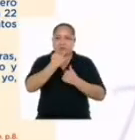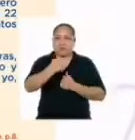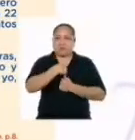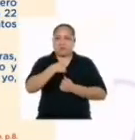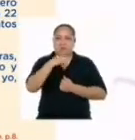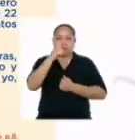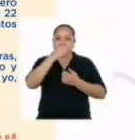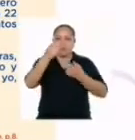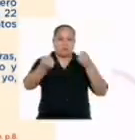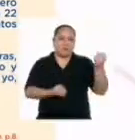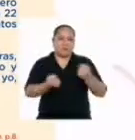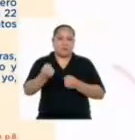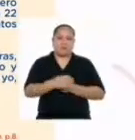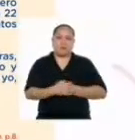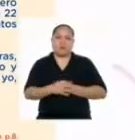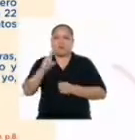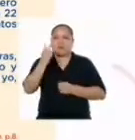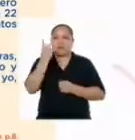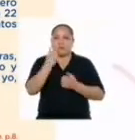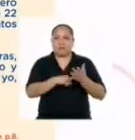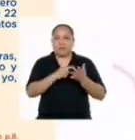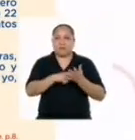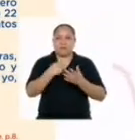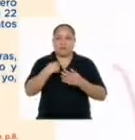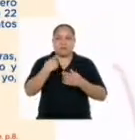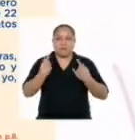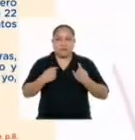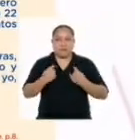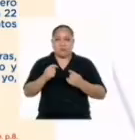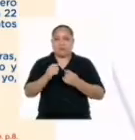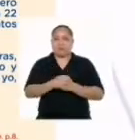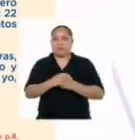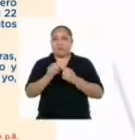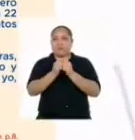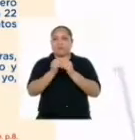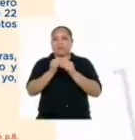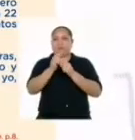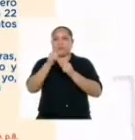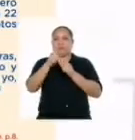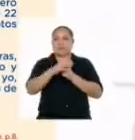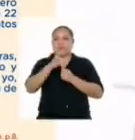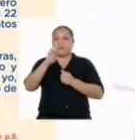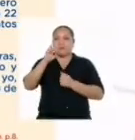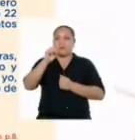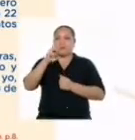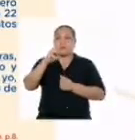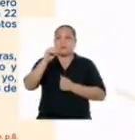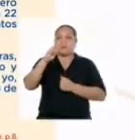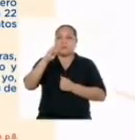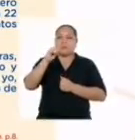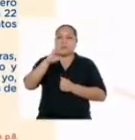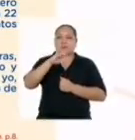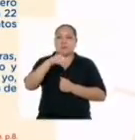mi automóvil. La segunda vez lo intenté con un escarabajo de